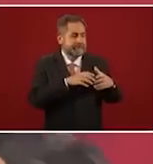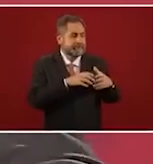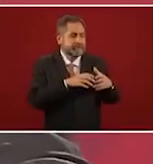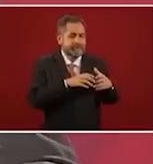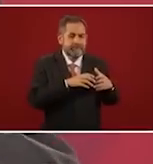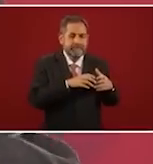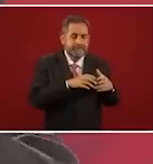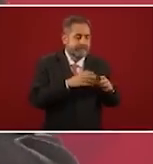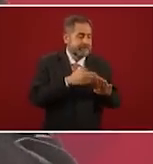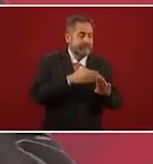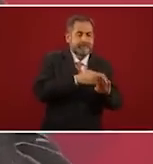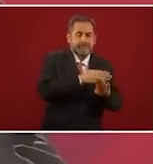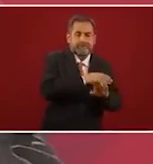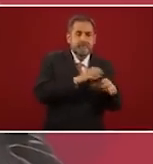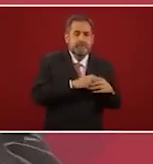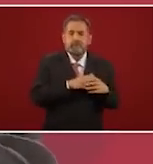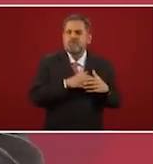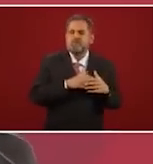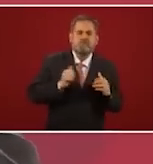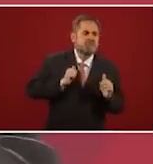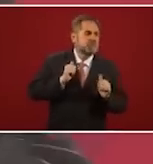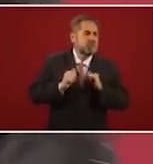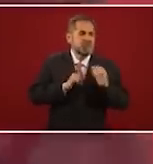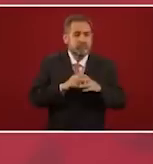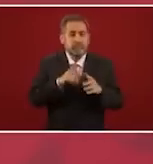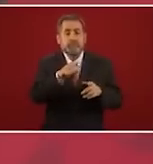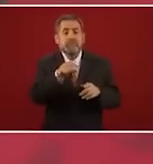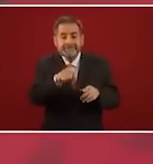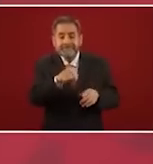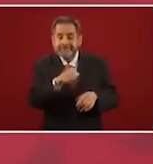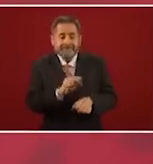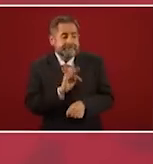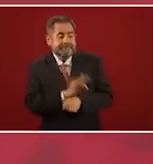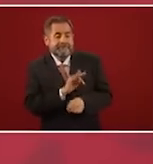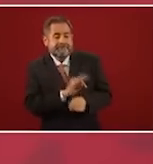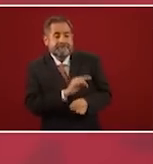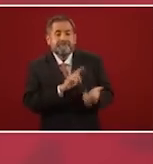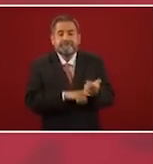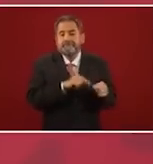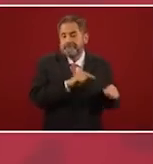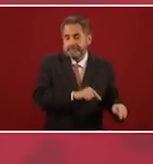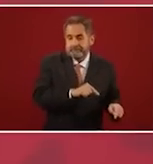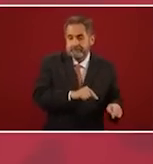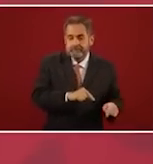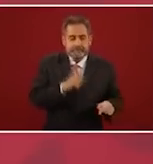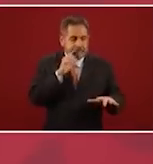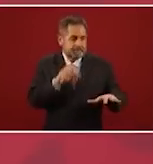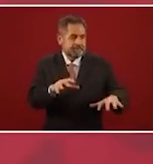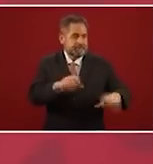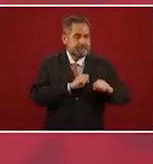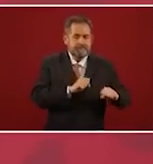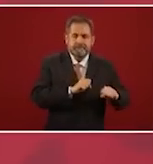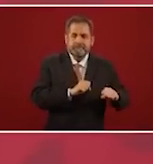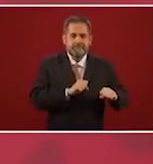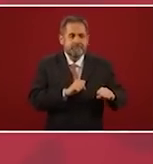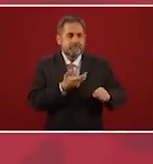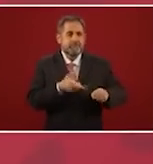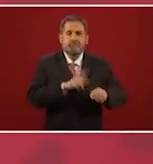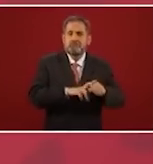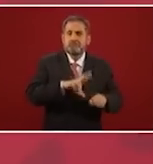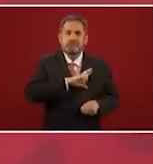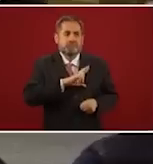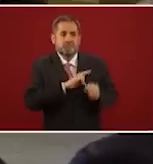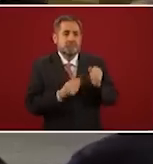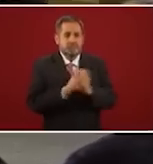los anteriores gobernantes a los que él protegía de privatizar la salud.